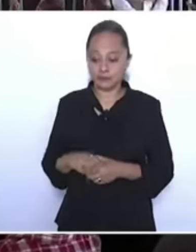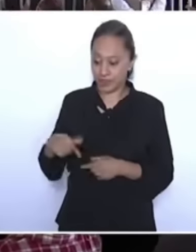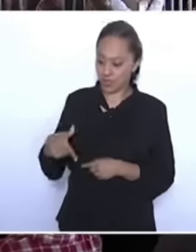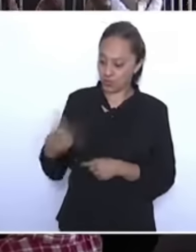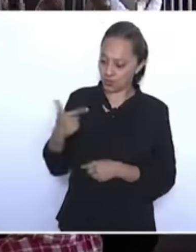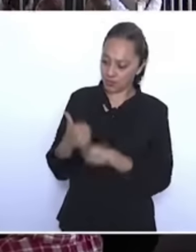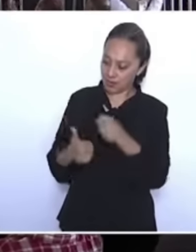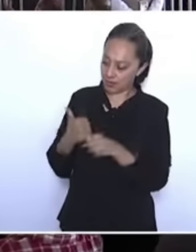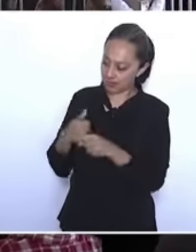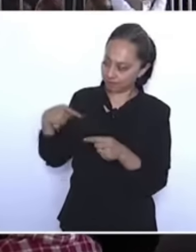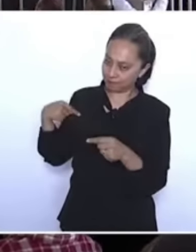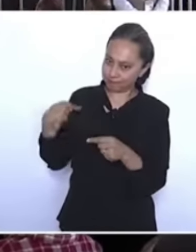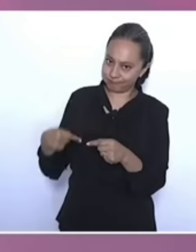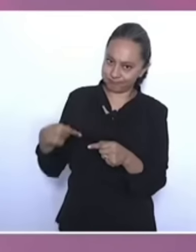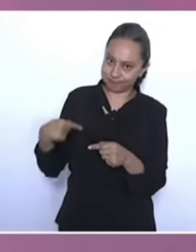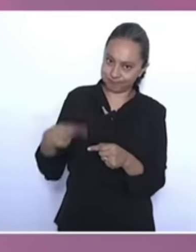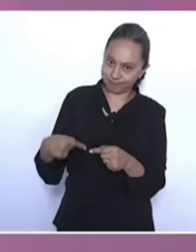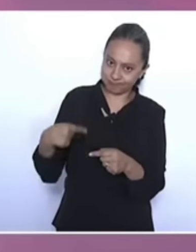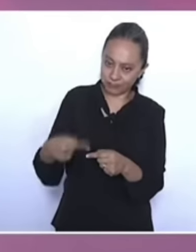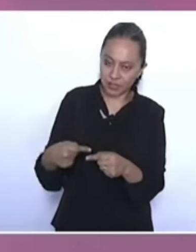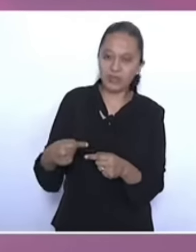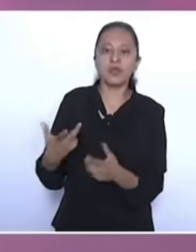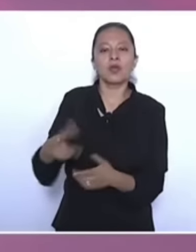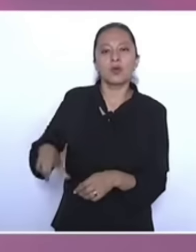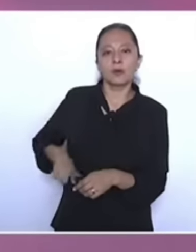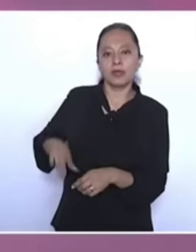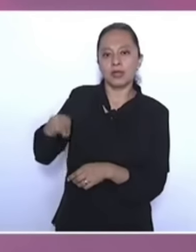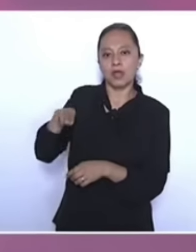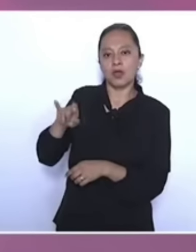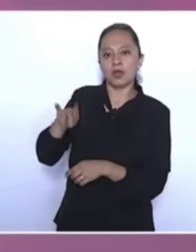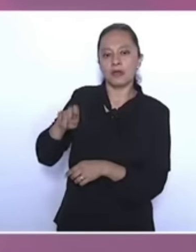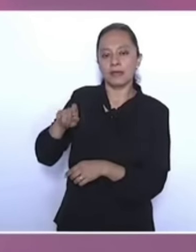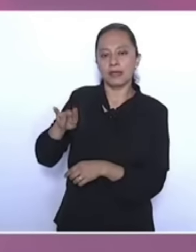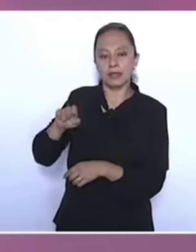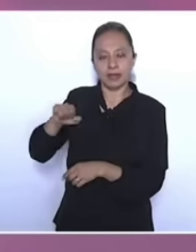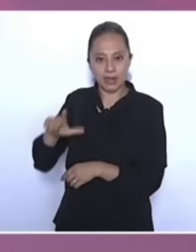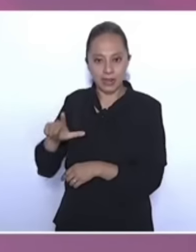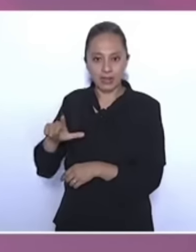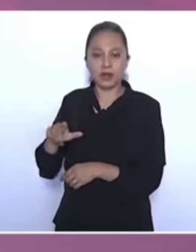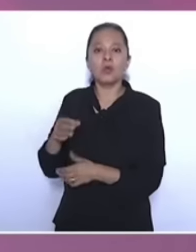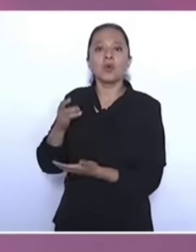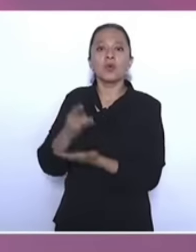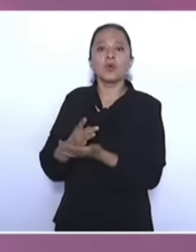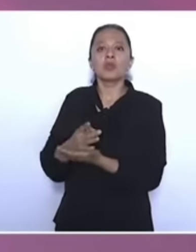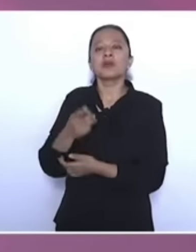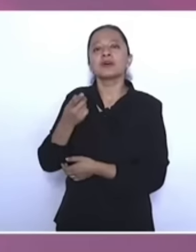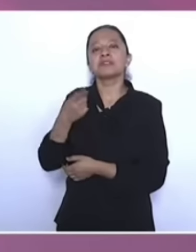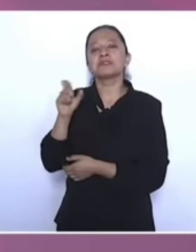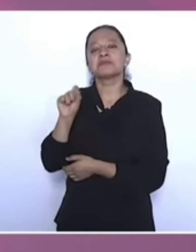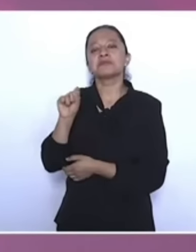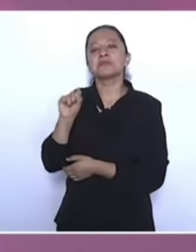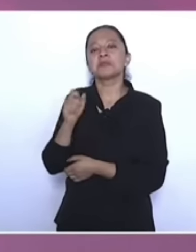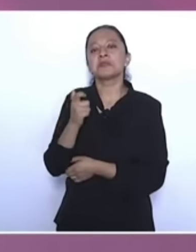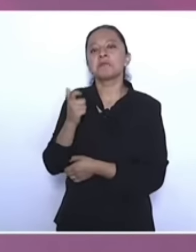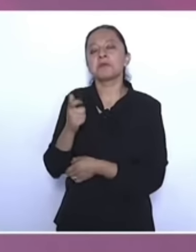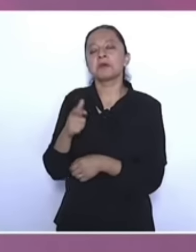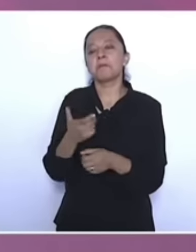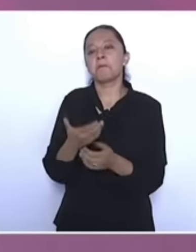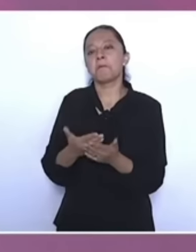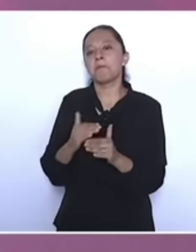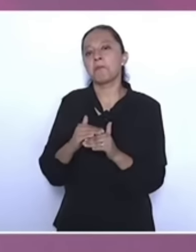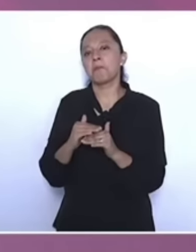En 12 años de gobiernos neoliberales, la pensión solo aumentó 160 pesos. En cambio,